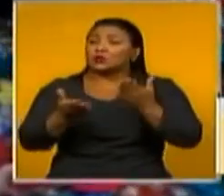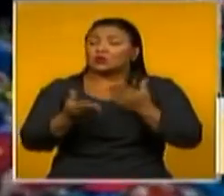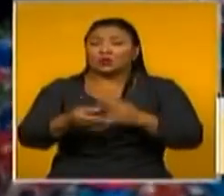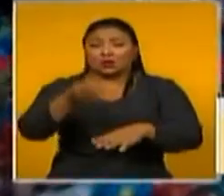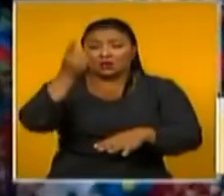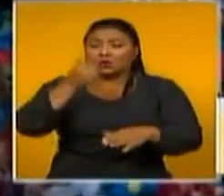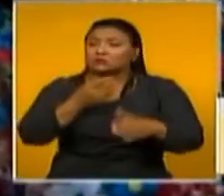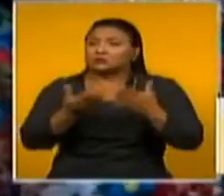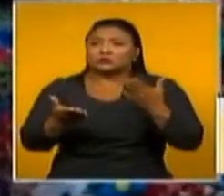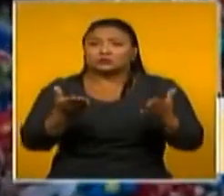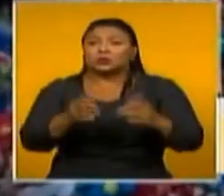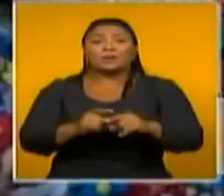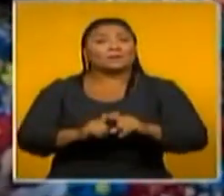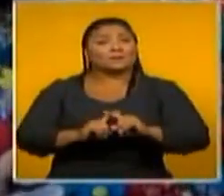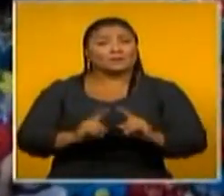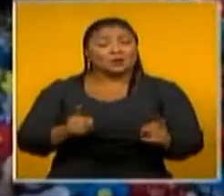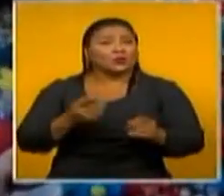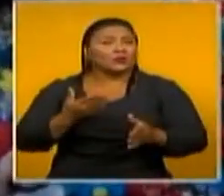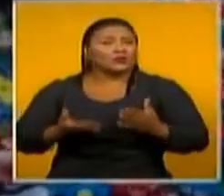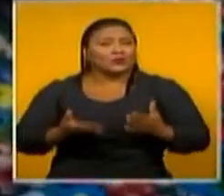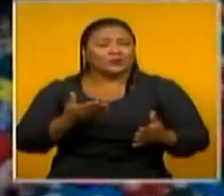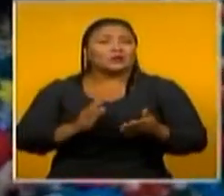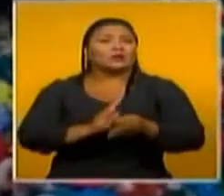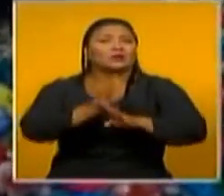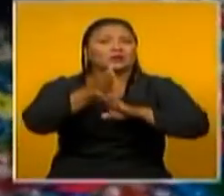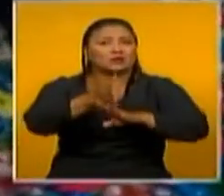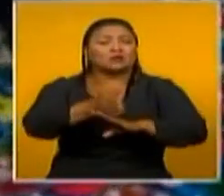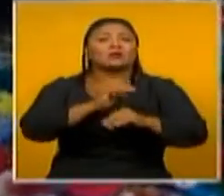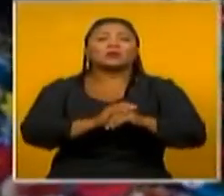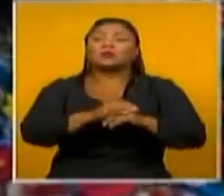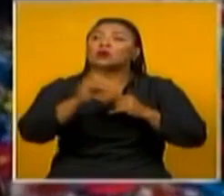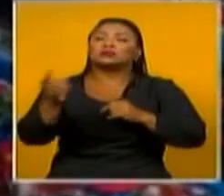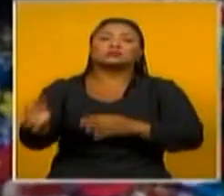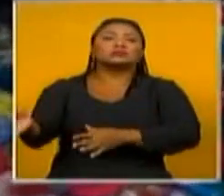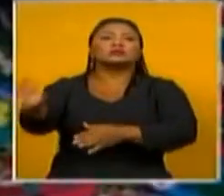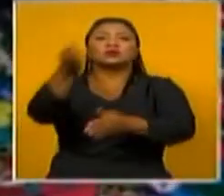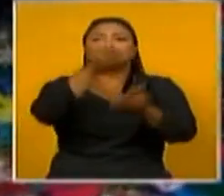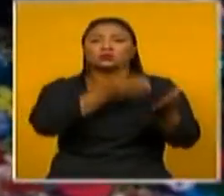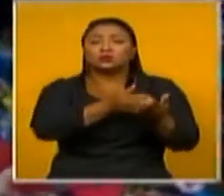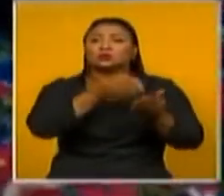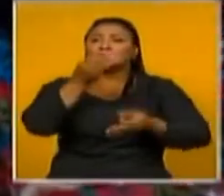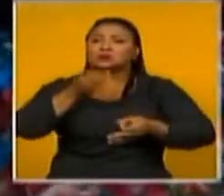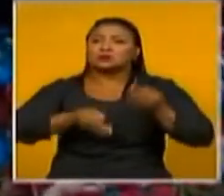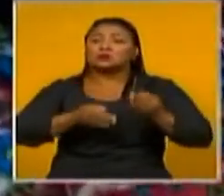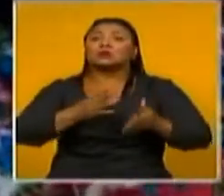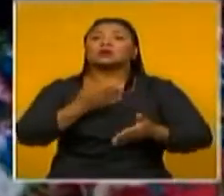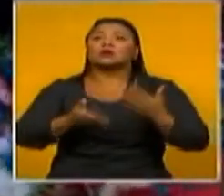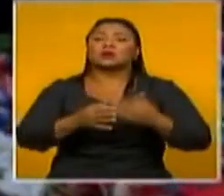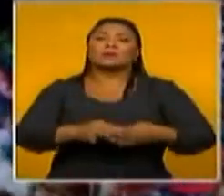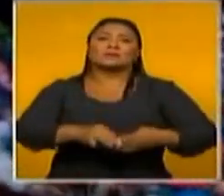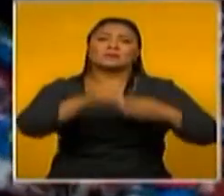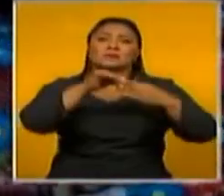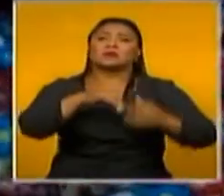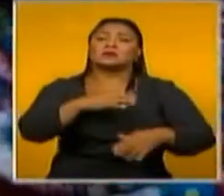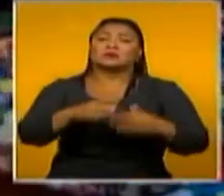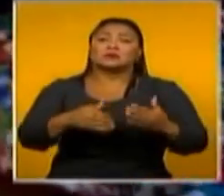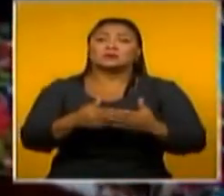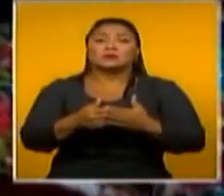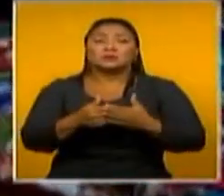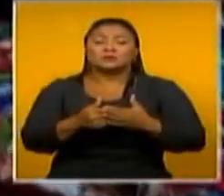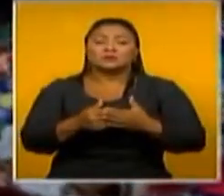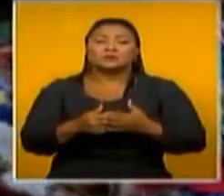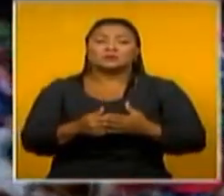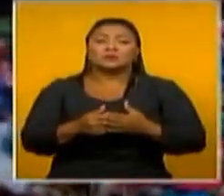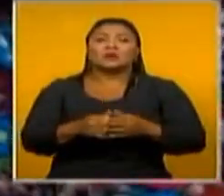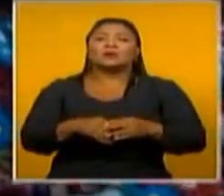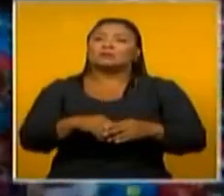las decisiones. Pero probablemente después se harán los traslados con el enfoque de seguridad, que es principalmente el que procuramos, no solamente